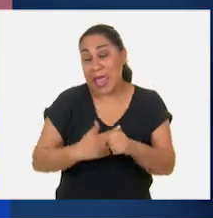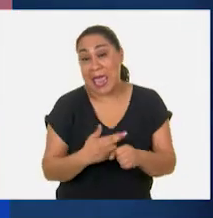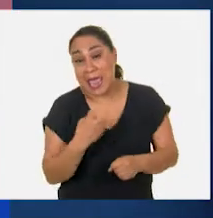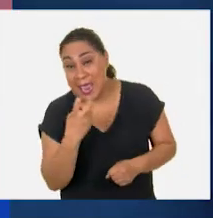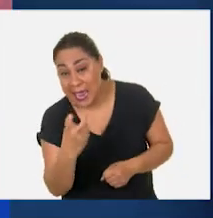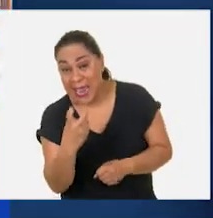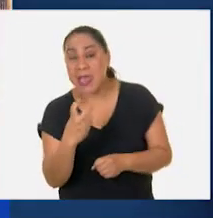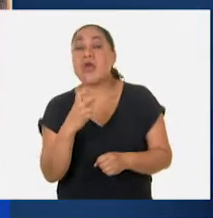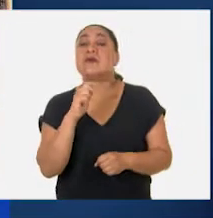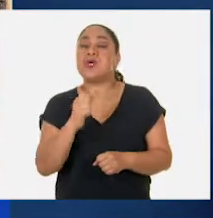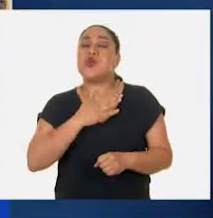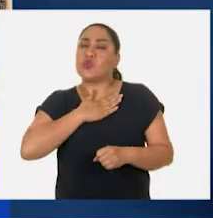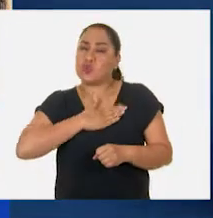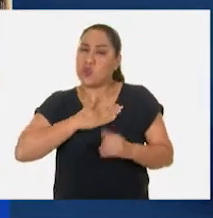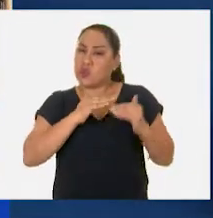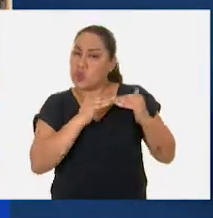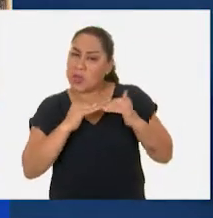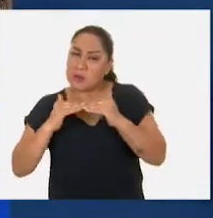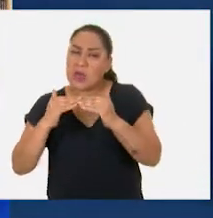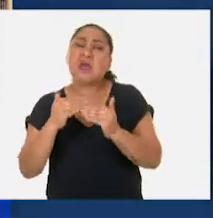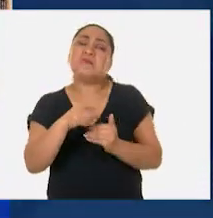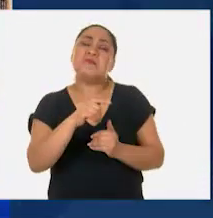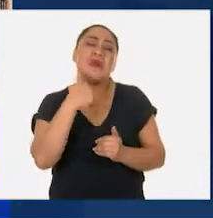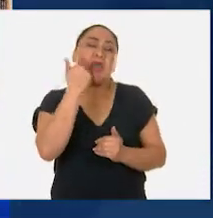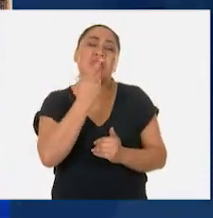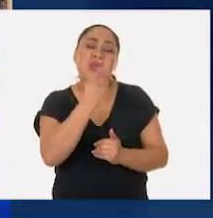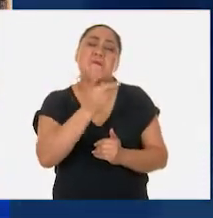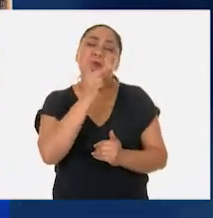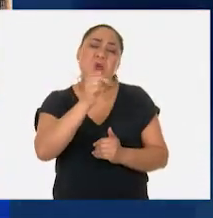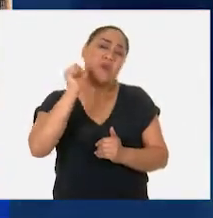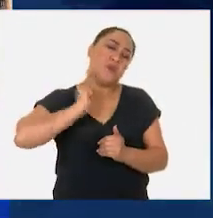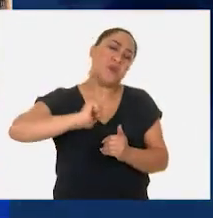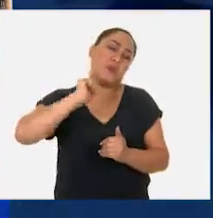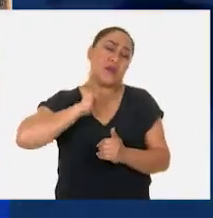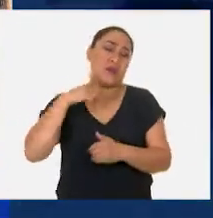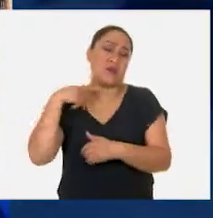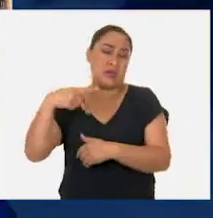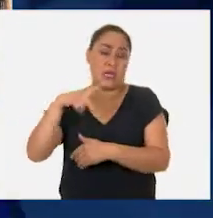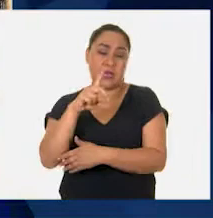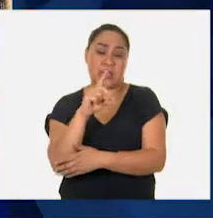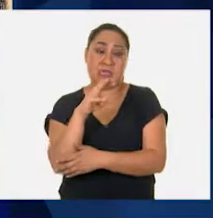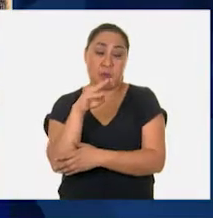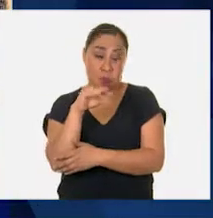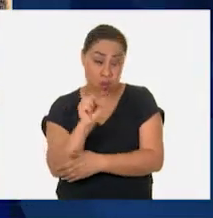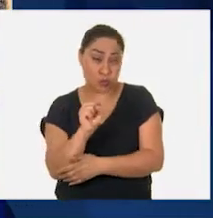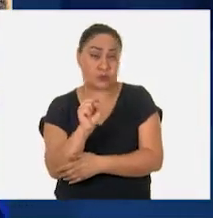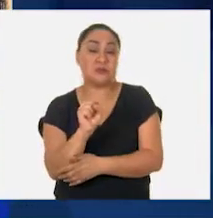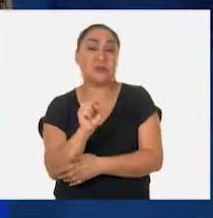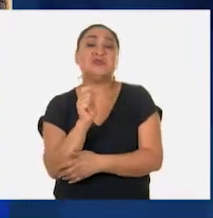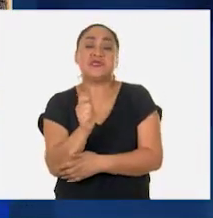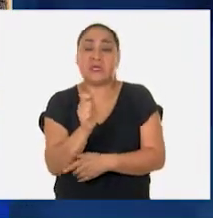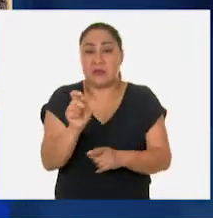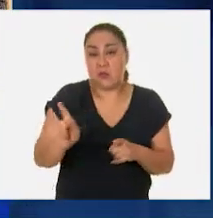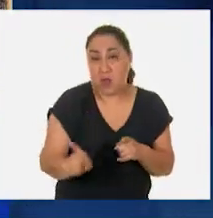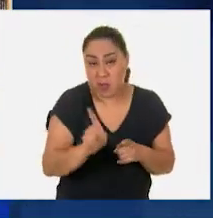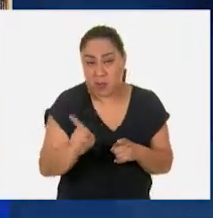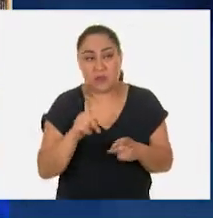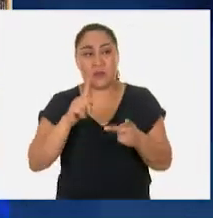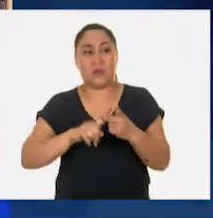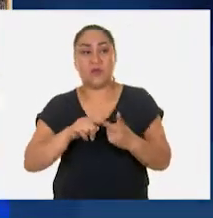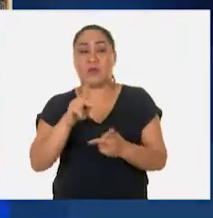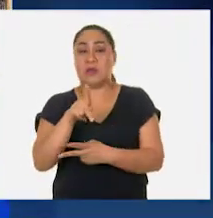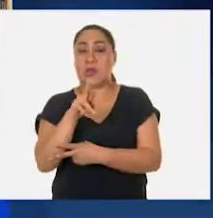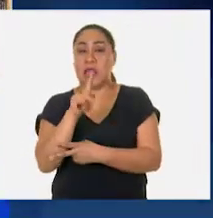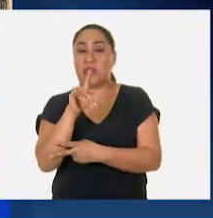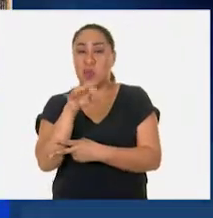democracia. Democracia es un concepto antiguo que proviene del griego demos, que significa pueblo, y kratos, que hace